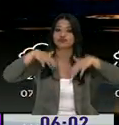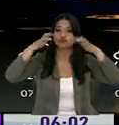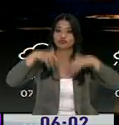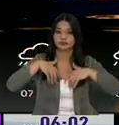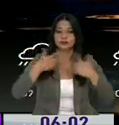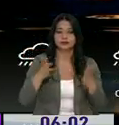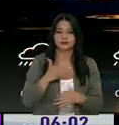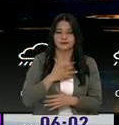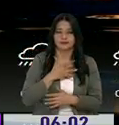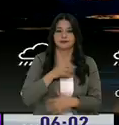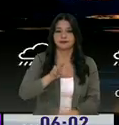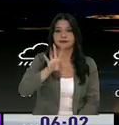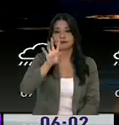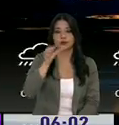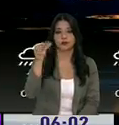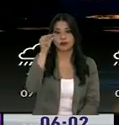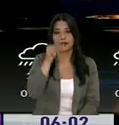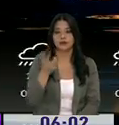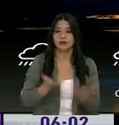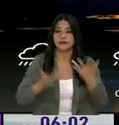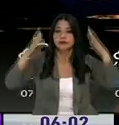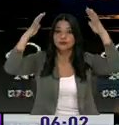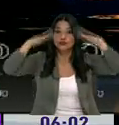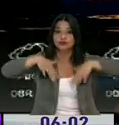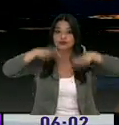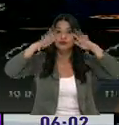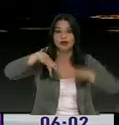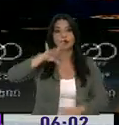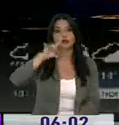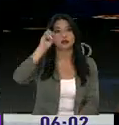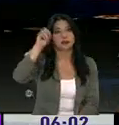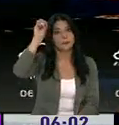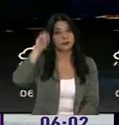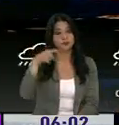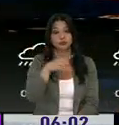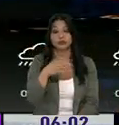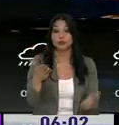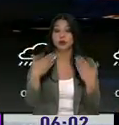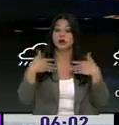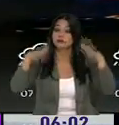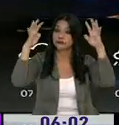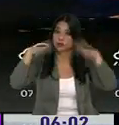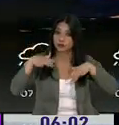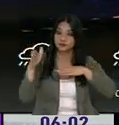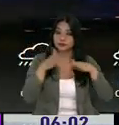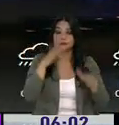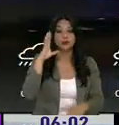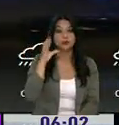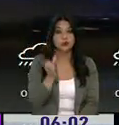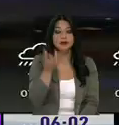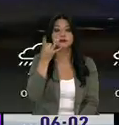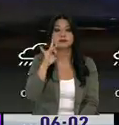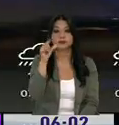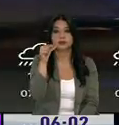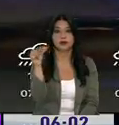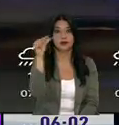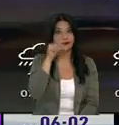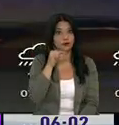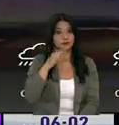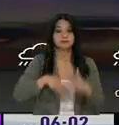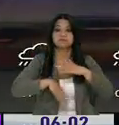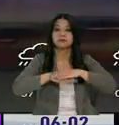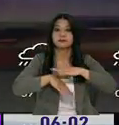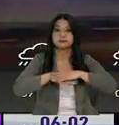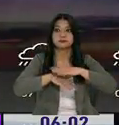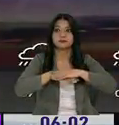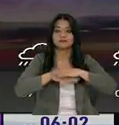térmica 24, probabilidades de lluvia en el 80% va a llover allá en Guayaquil. En Cuenca, 18 grados centígrados será la máxima que se